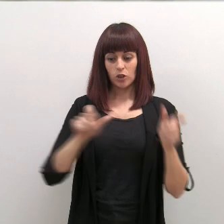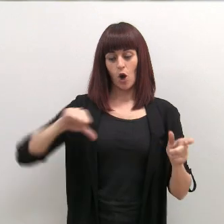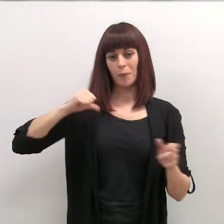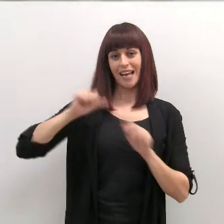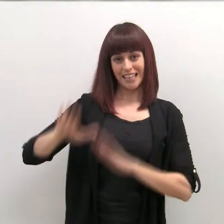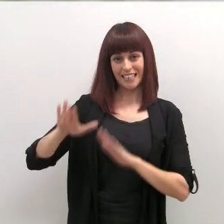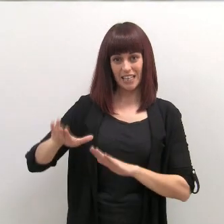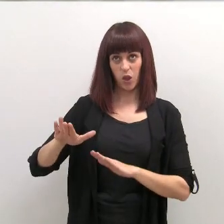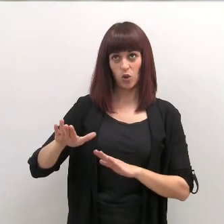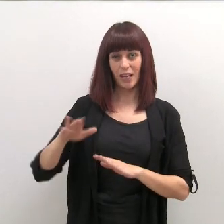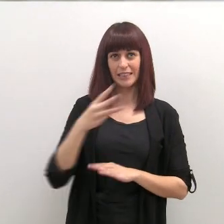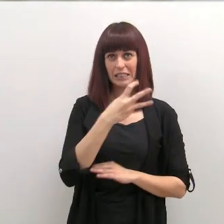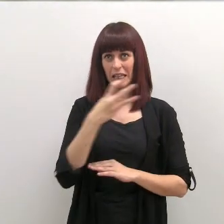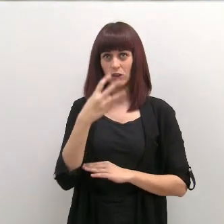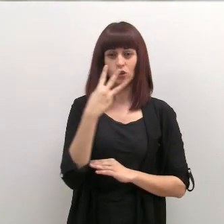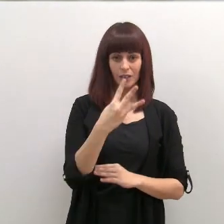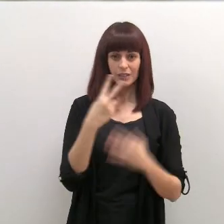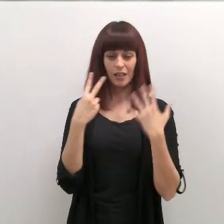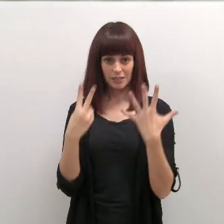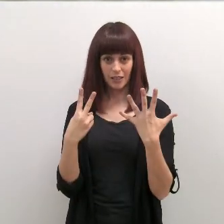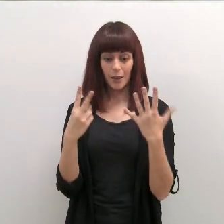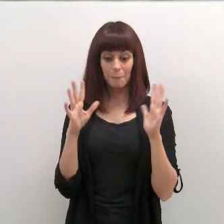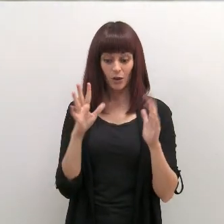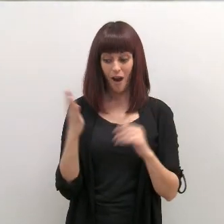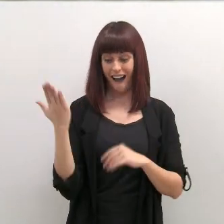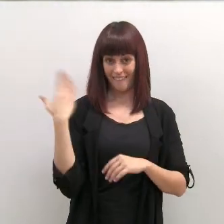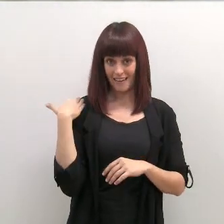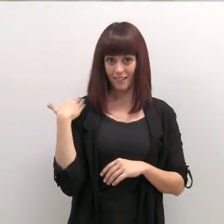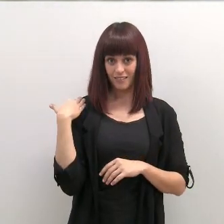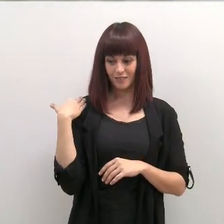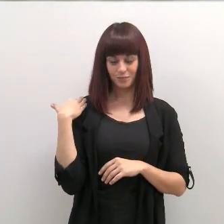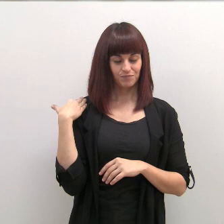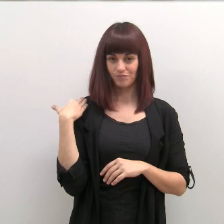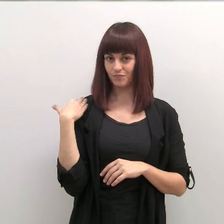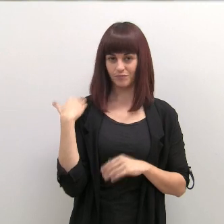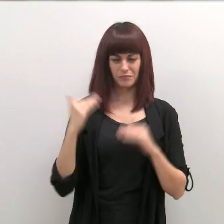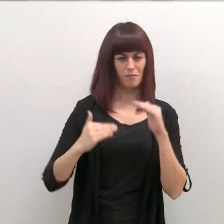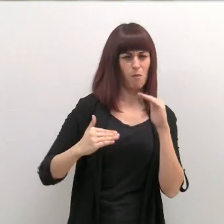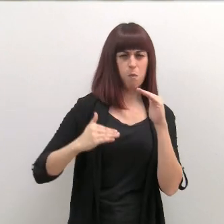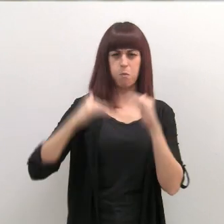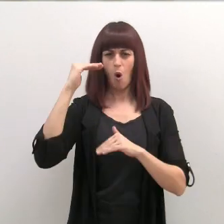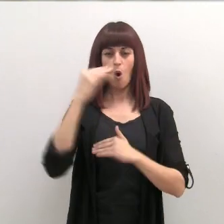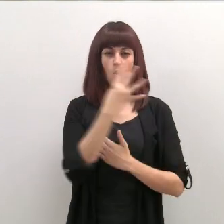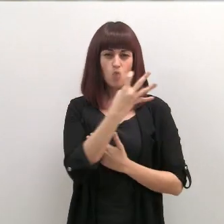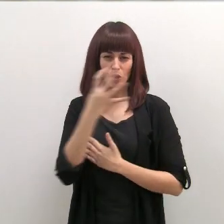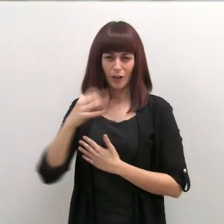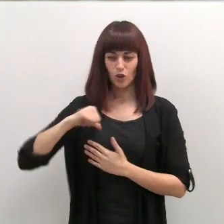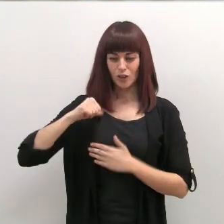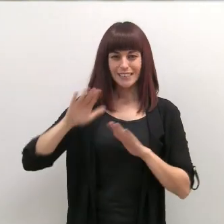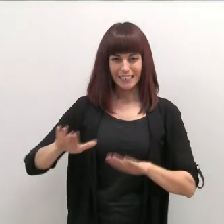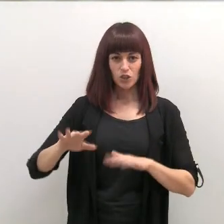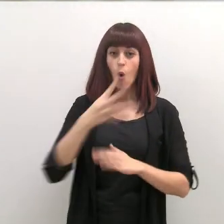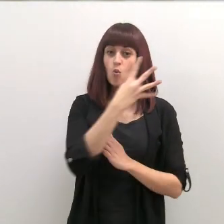de 337, pero en el día de ayer se superaron el número de 400 ingresos, en